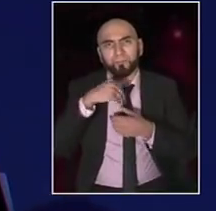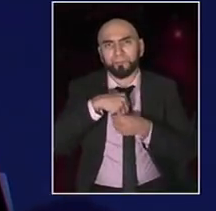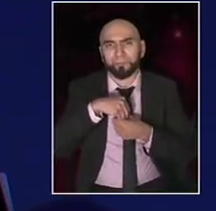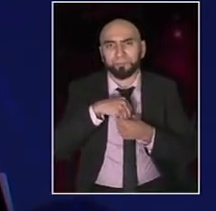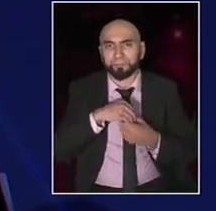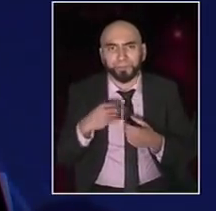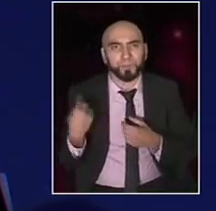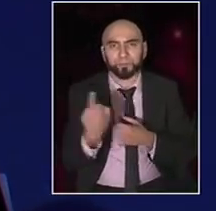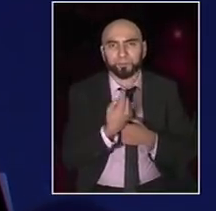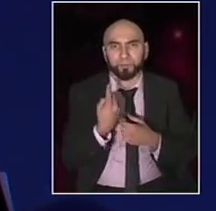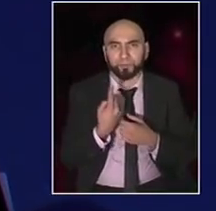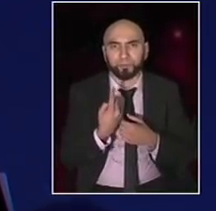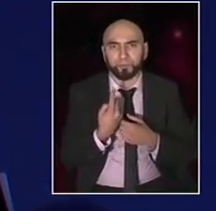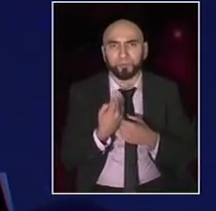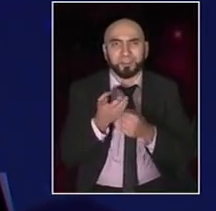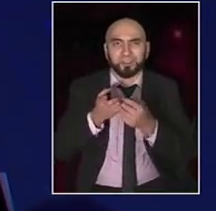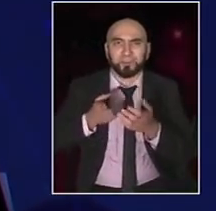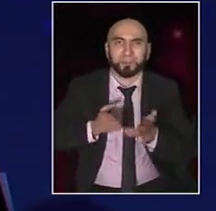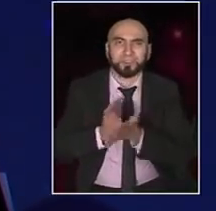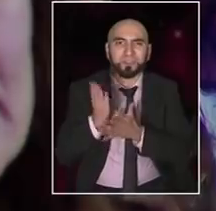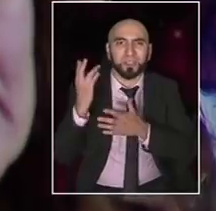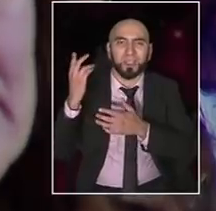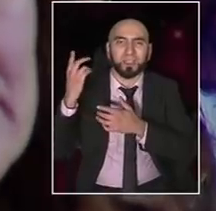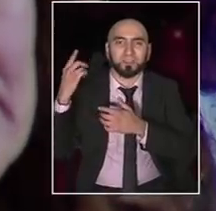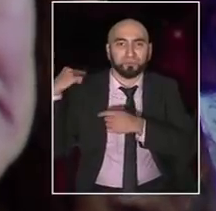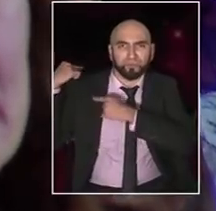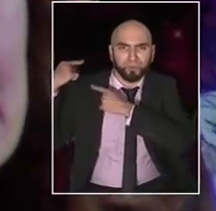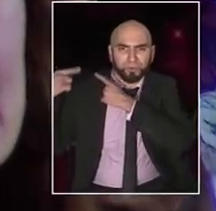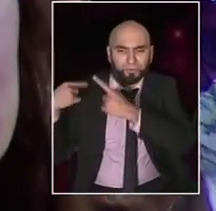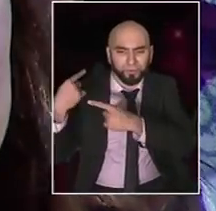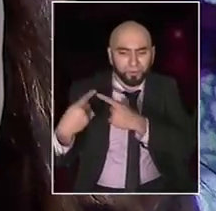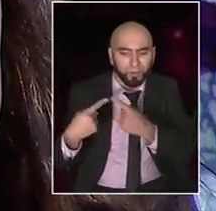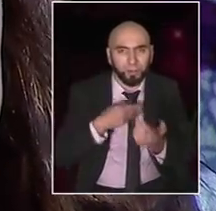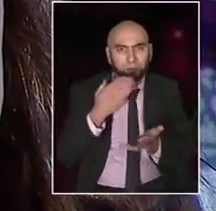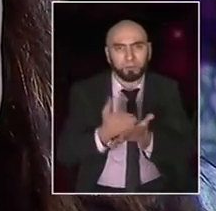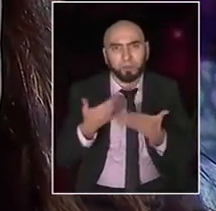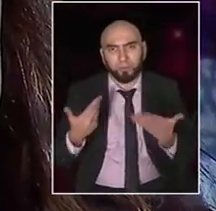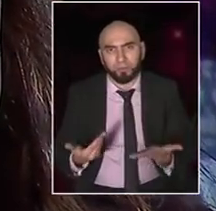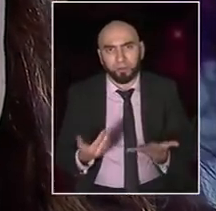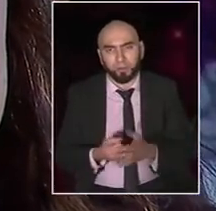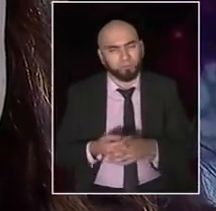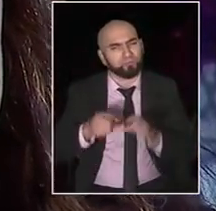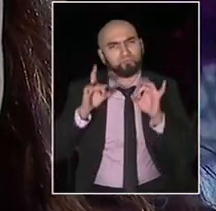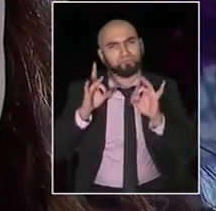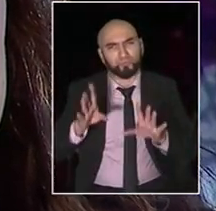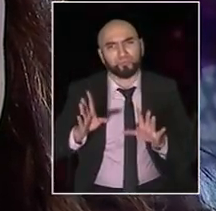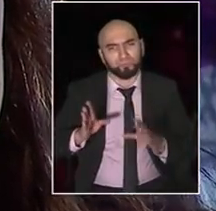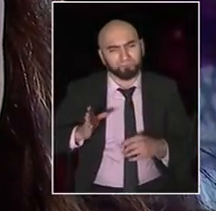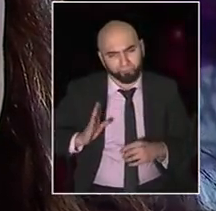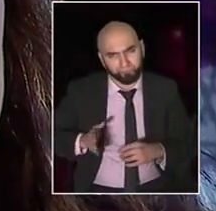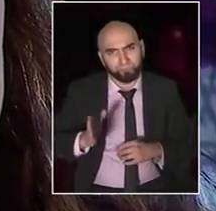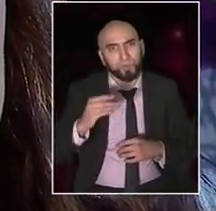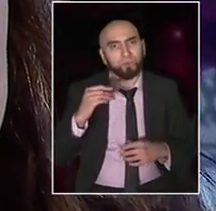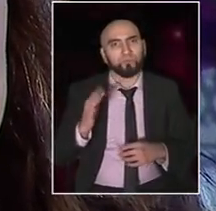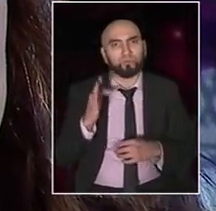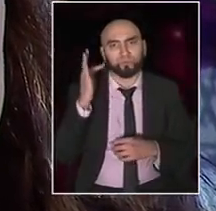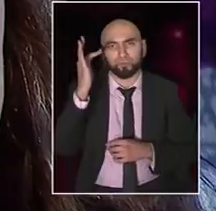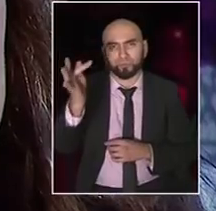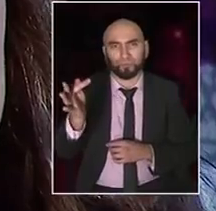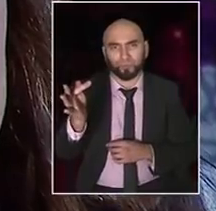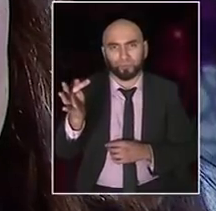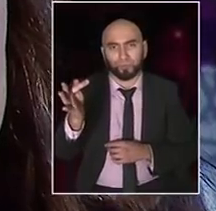evidenciado desde el inicio de nuestra historia y que se mantendrá como una característica nuestra en el futuro. Un futuro